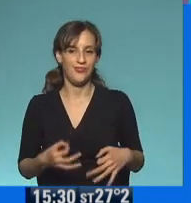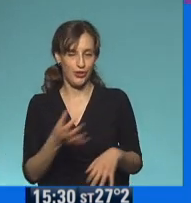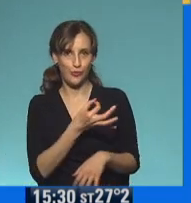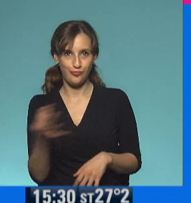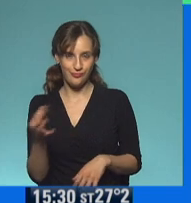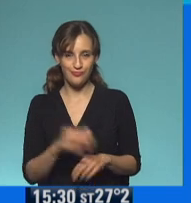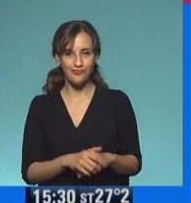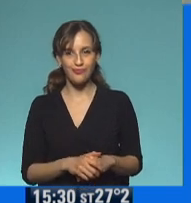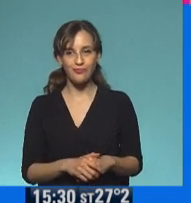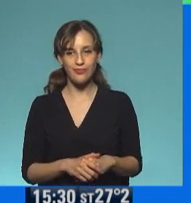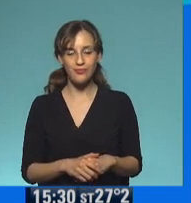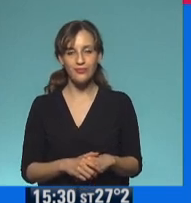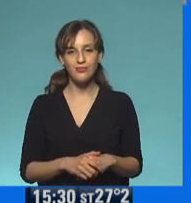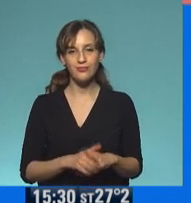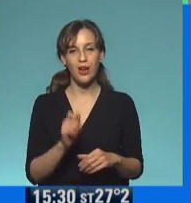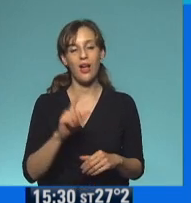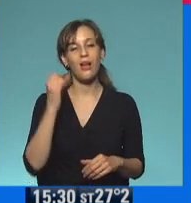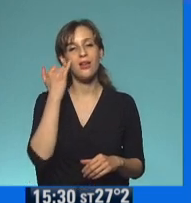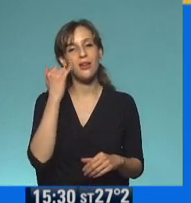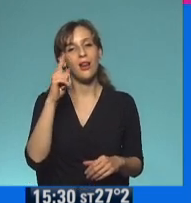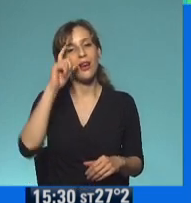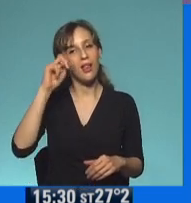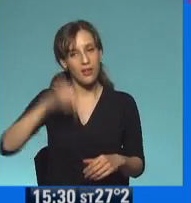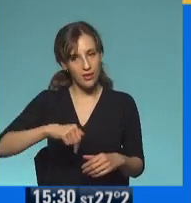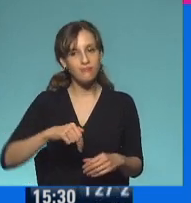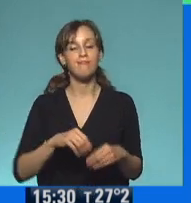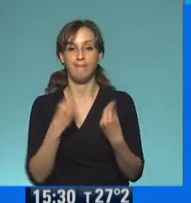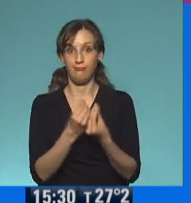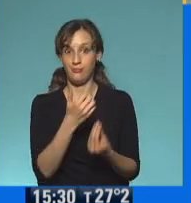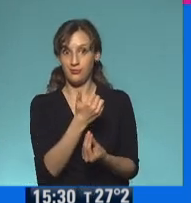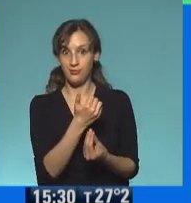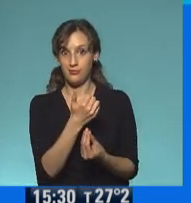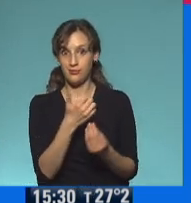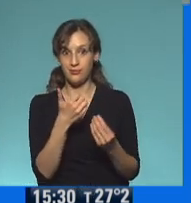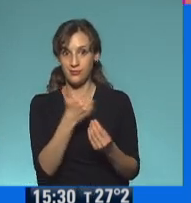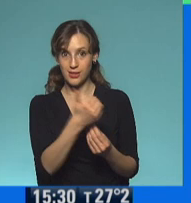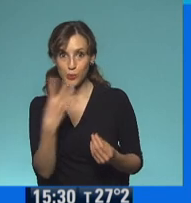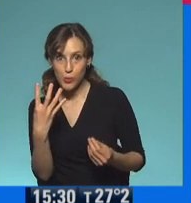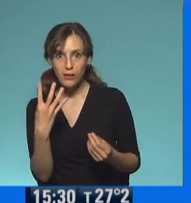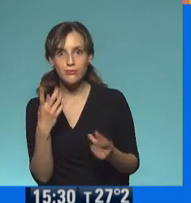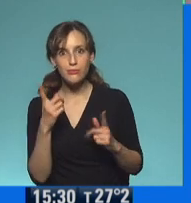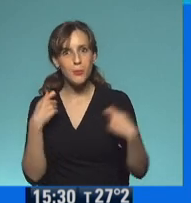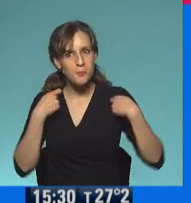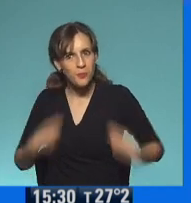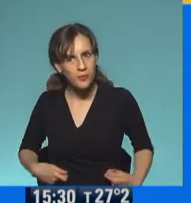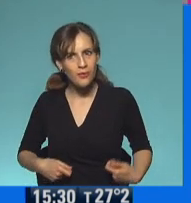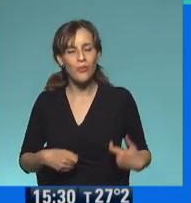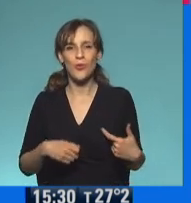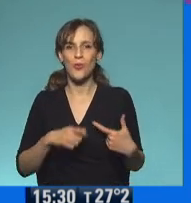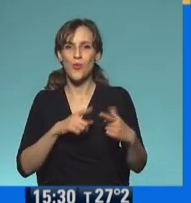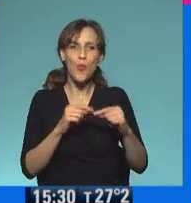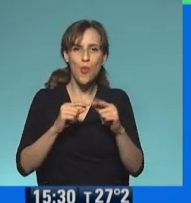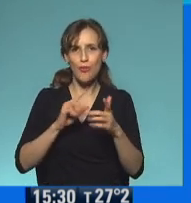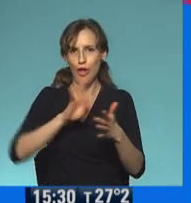señalando. Ailén, 64, adivinó. Mirá, tiene guardapolvo puesto y tiene su torre de números, el castillo de números. Todo, todo. Excelente.